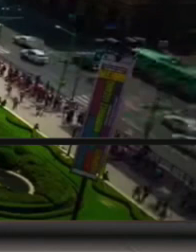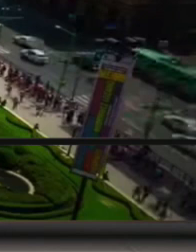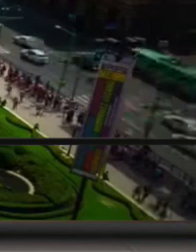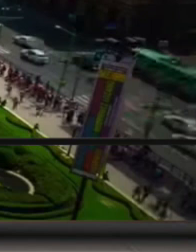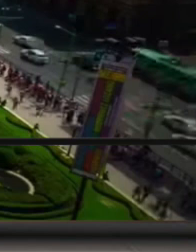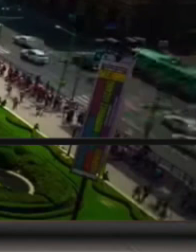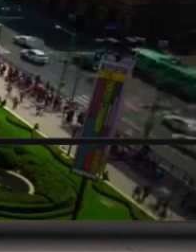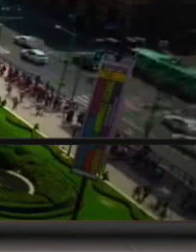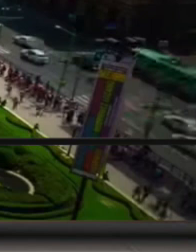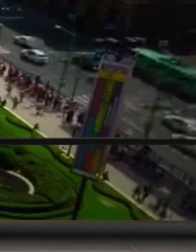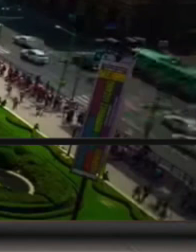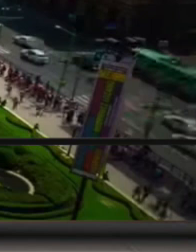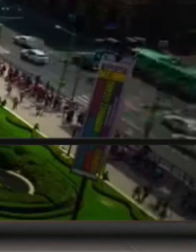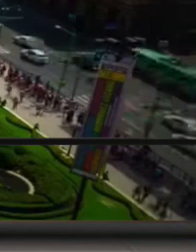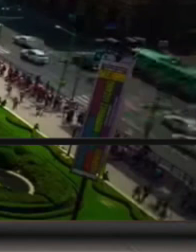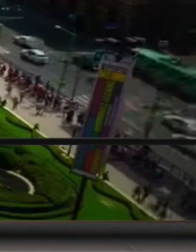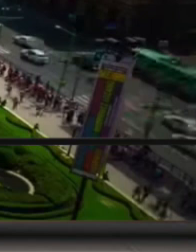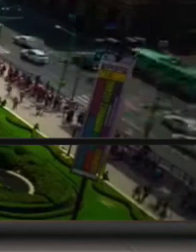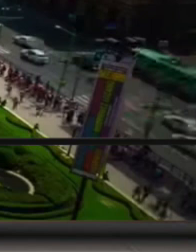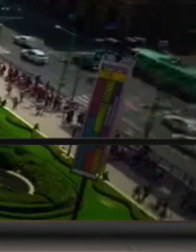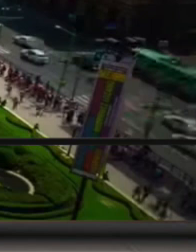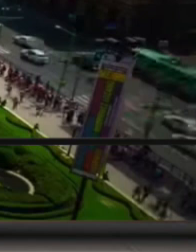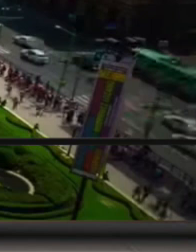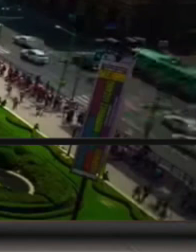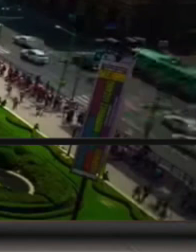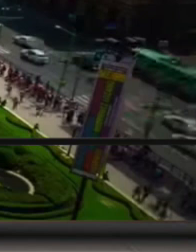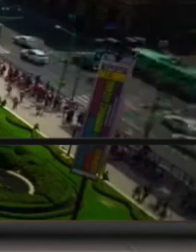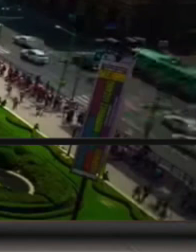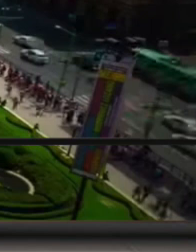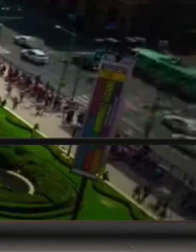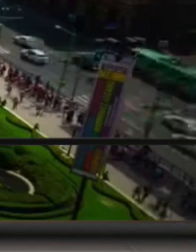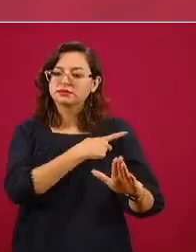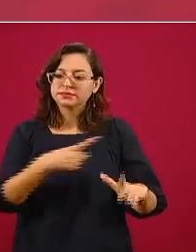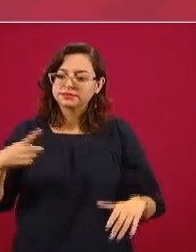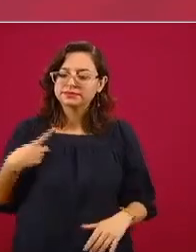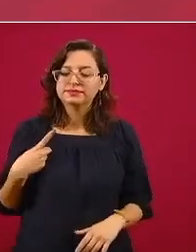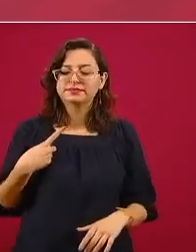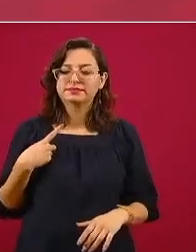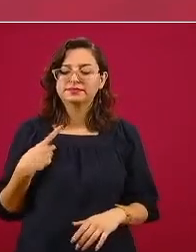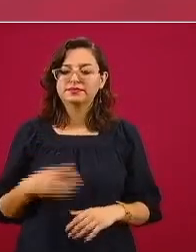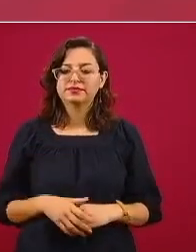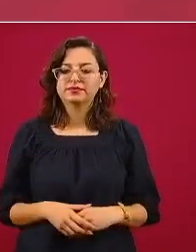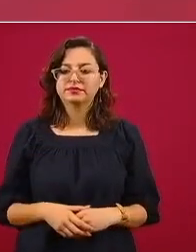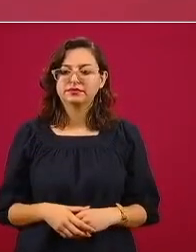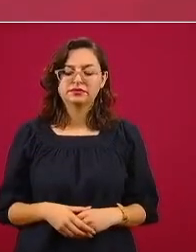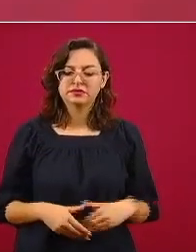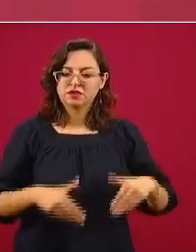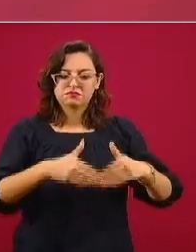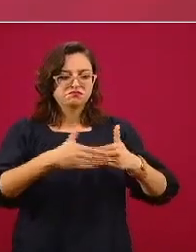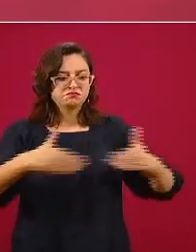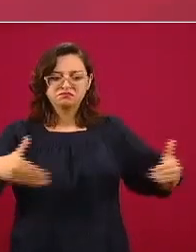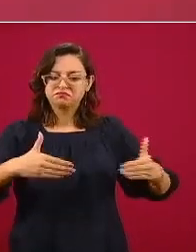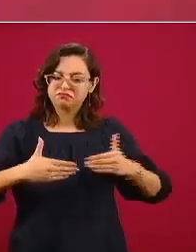el contexto en el que se mueve todas estas cosas para entenderlo un poquito mejor. Así que aquí está